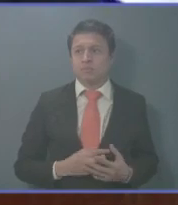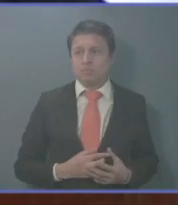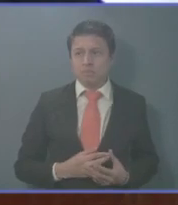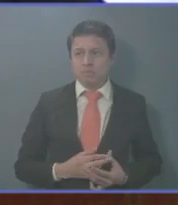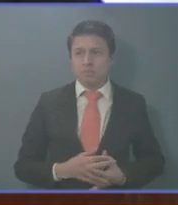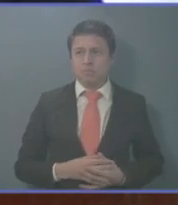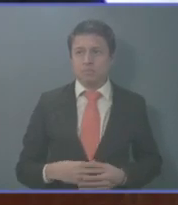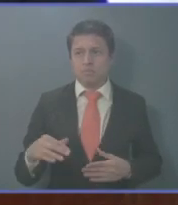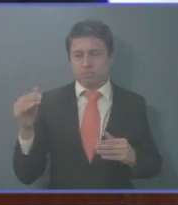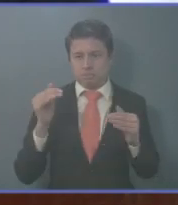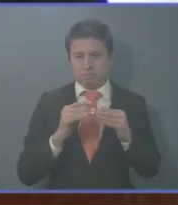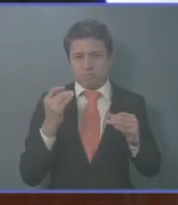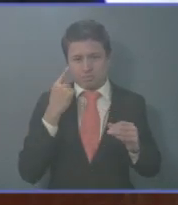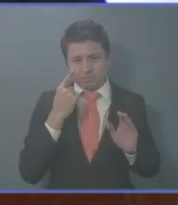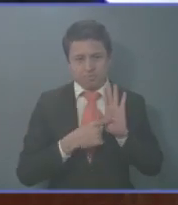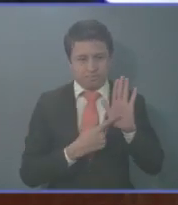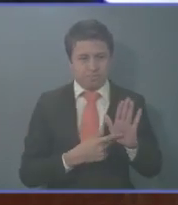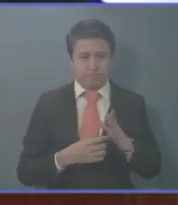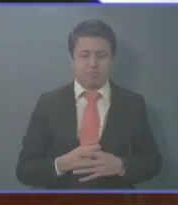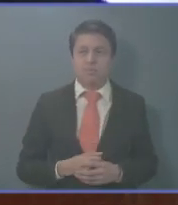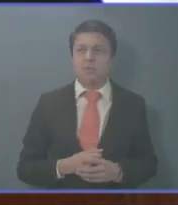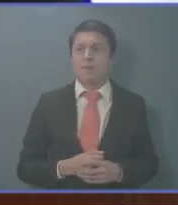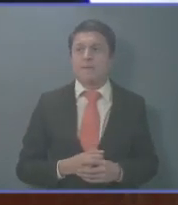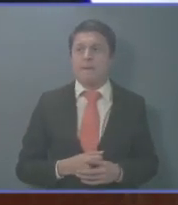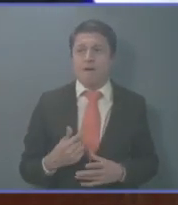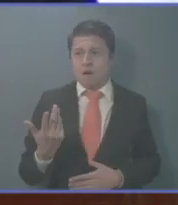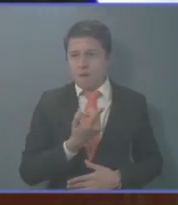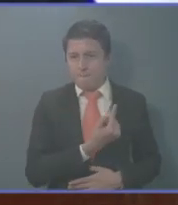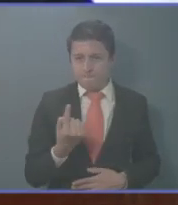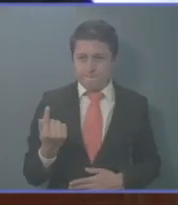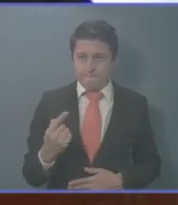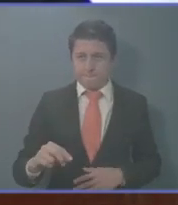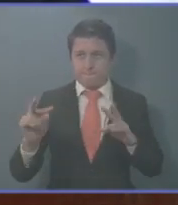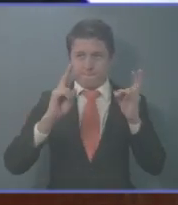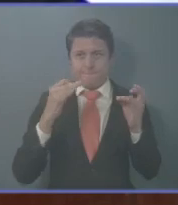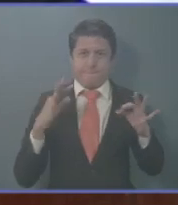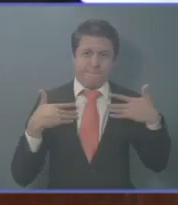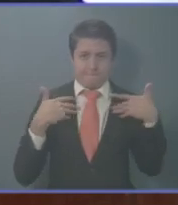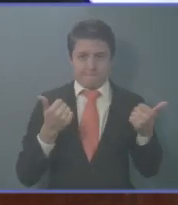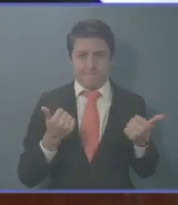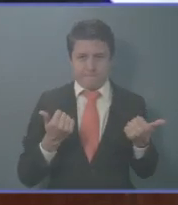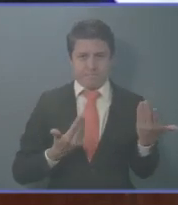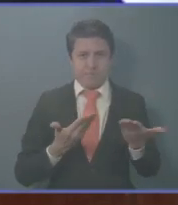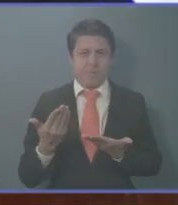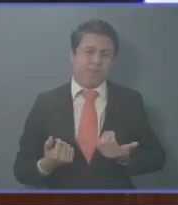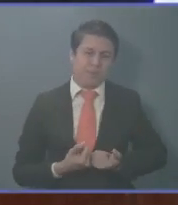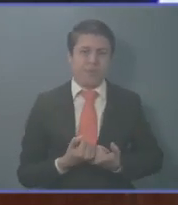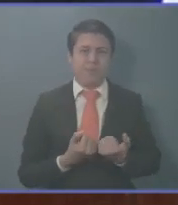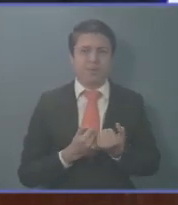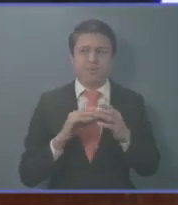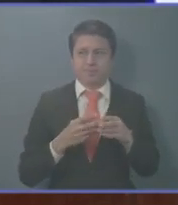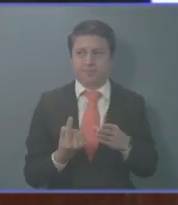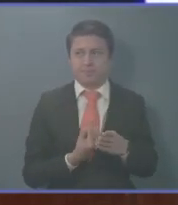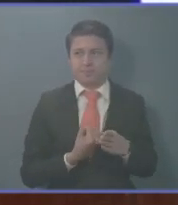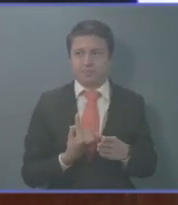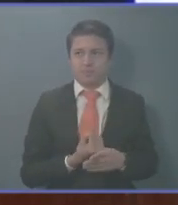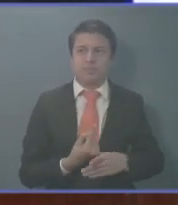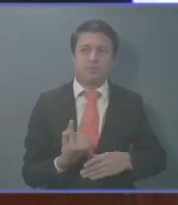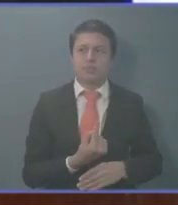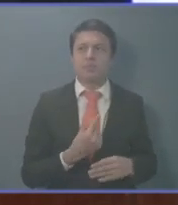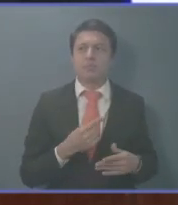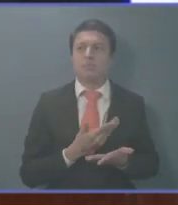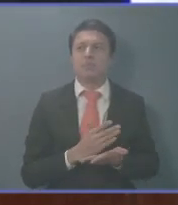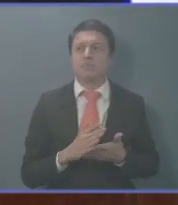También contempla que todo este personal de salud tenga acceso a equipos de protección adecuados.